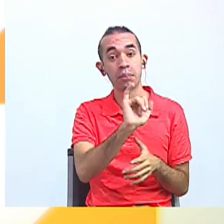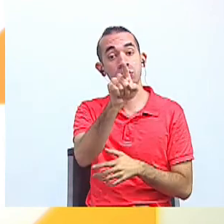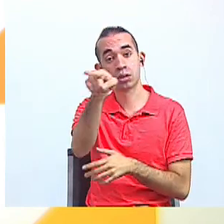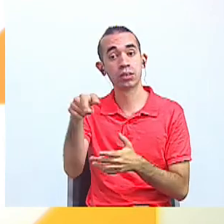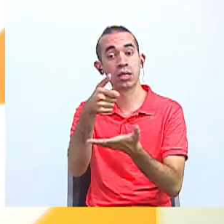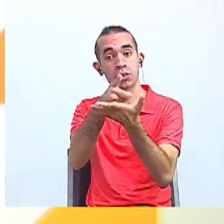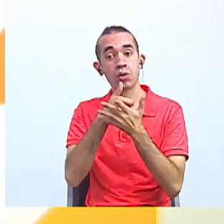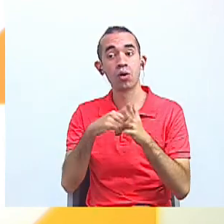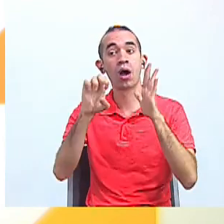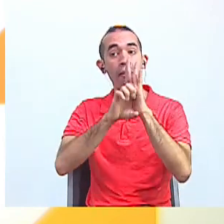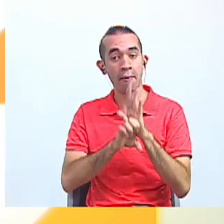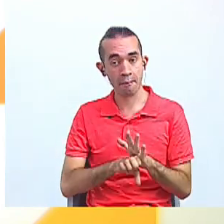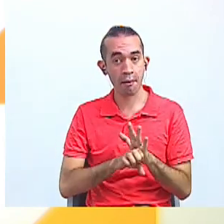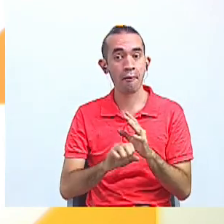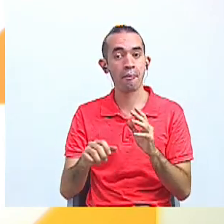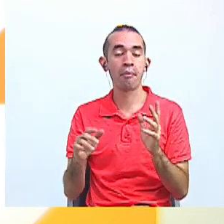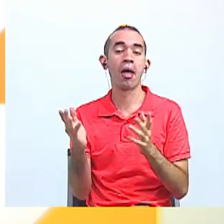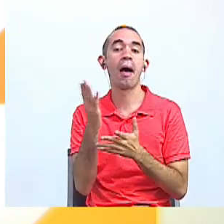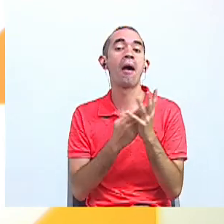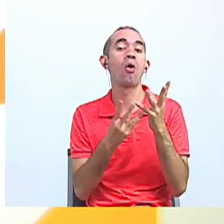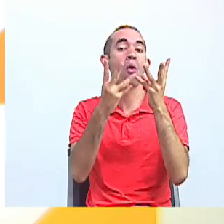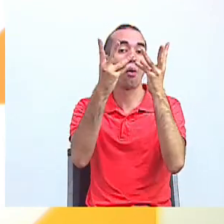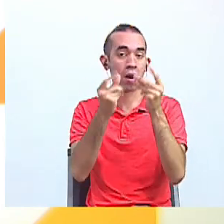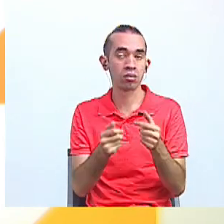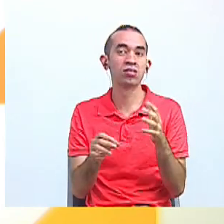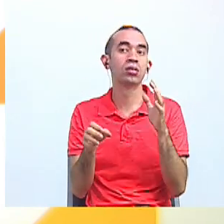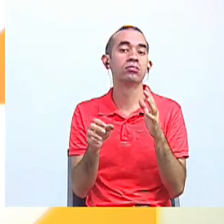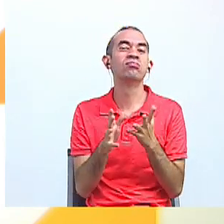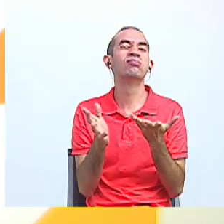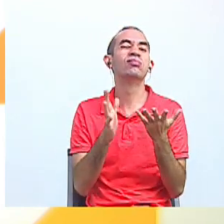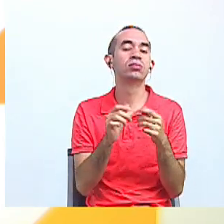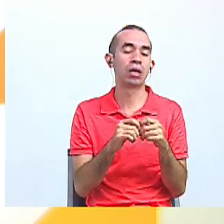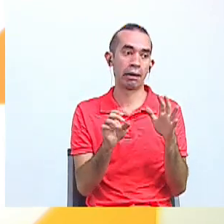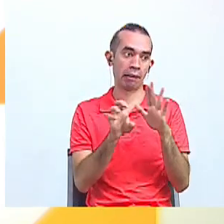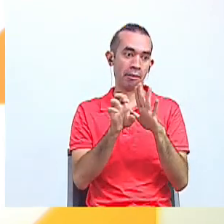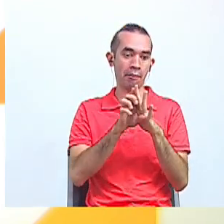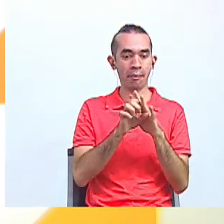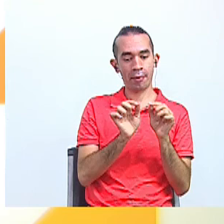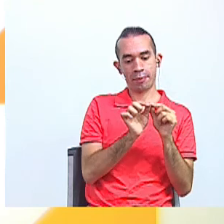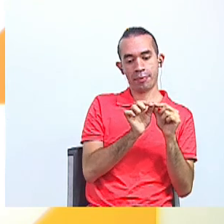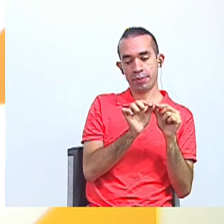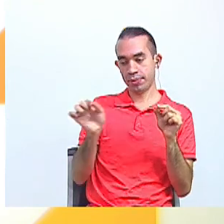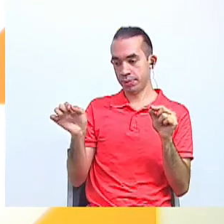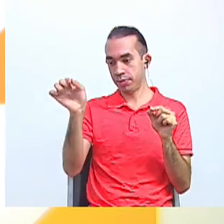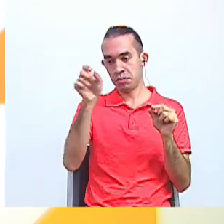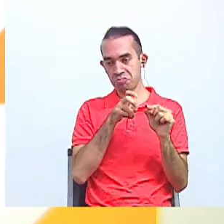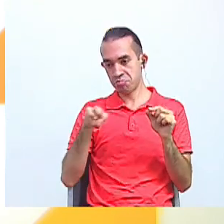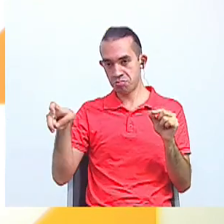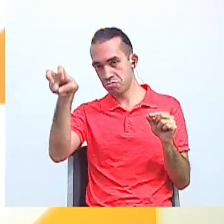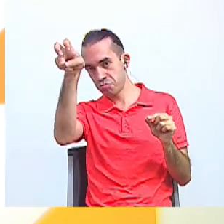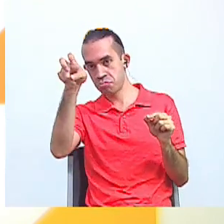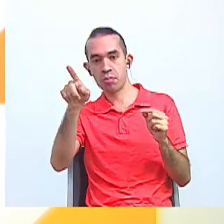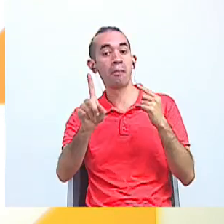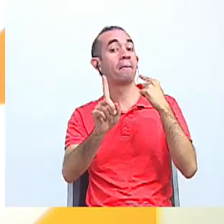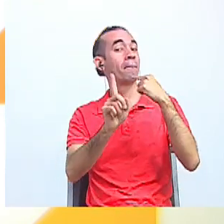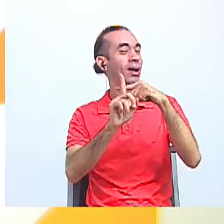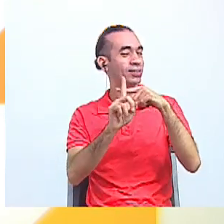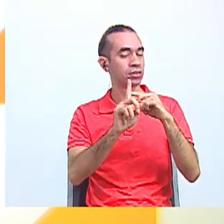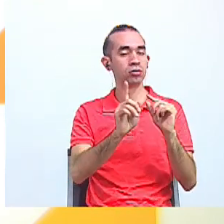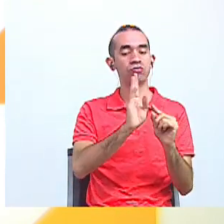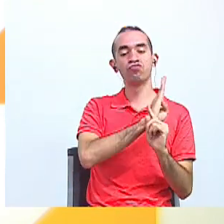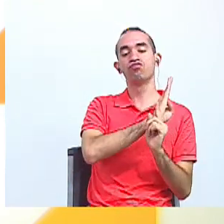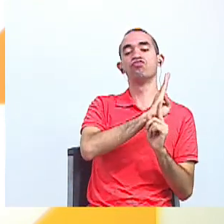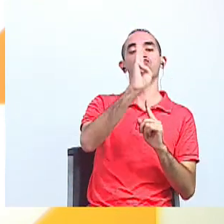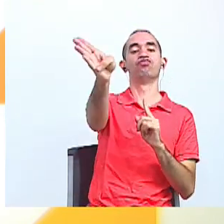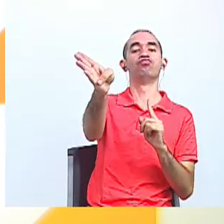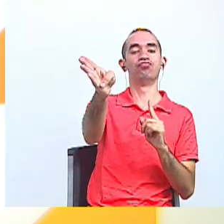resolver ejemplos, realizando cálculos de una cantidad escalar, como lo es la distancia, y una cantidad vectorial, como lo